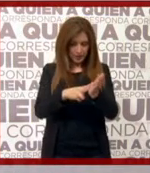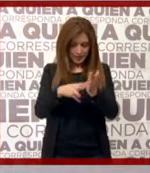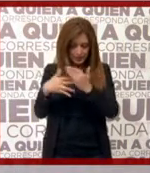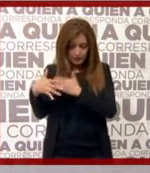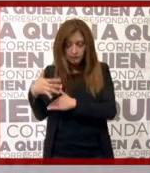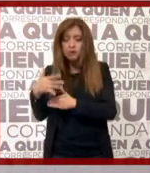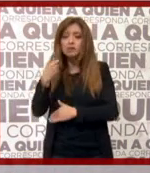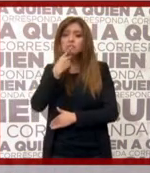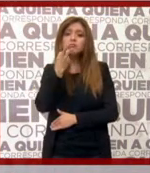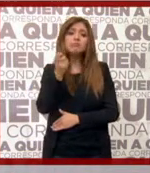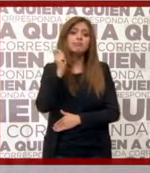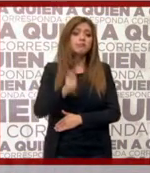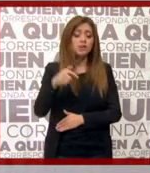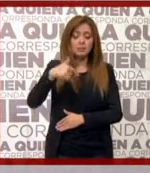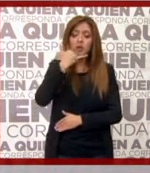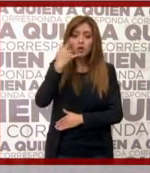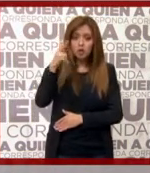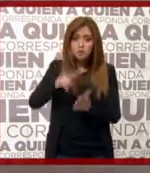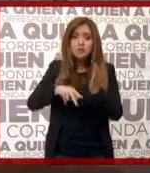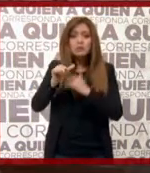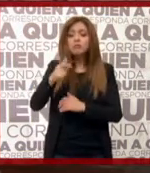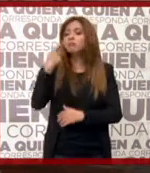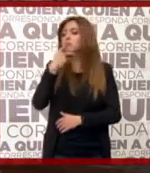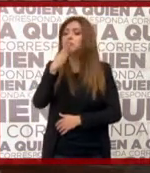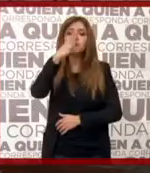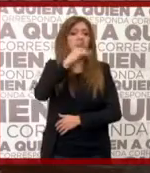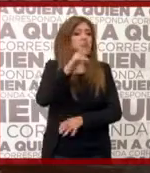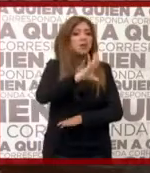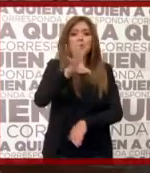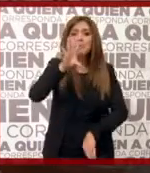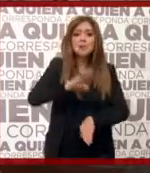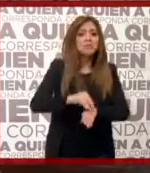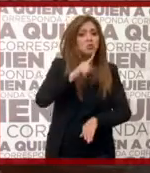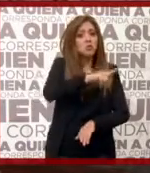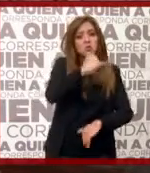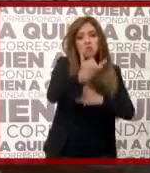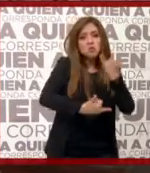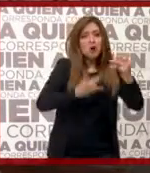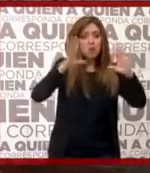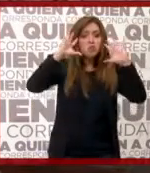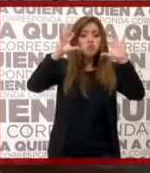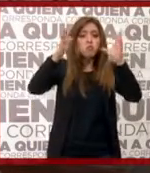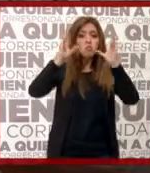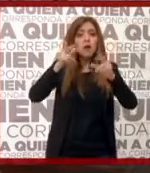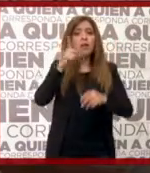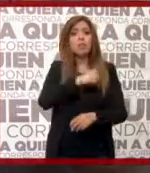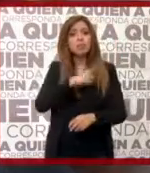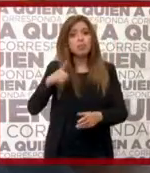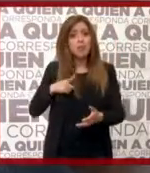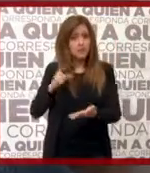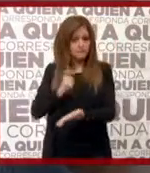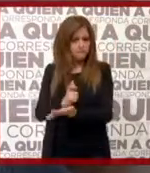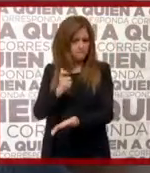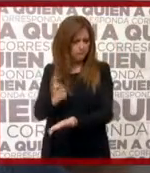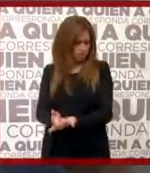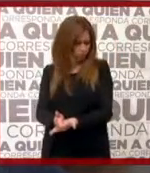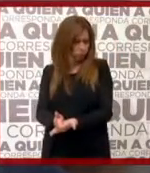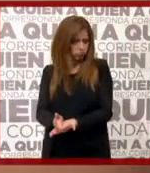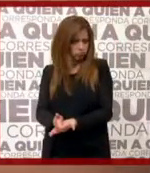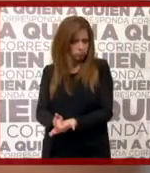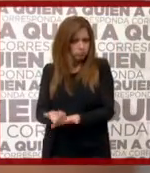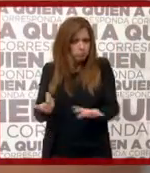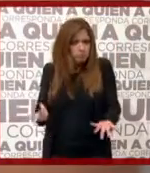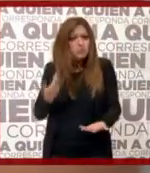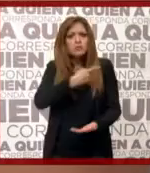dice que ya no va a haber manera de que nosotros podamos entrar al centro si no se hace este pago. Asegura que han